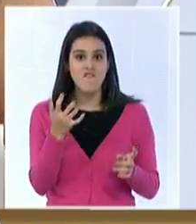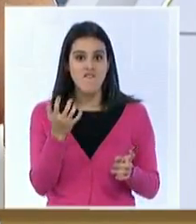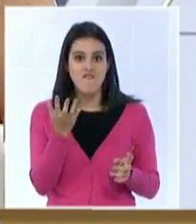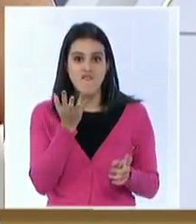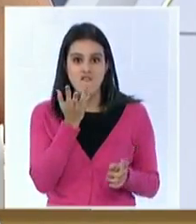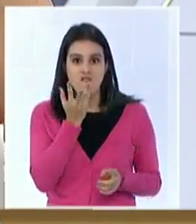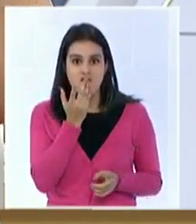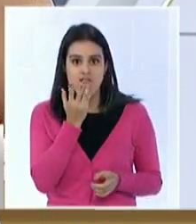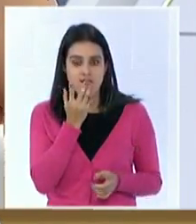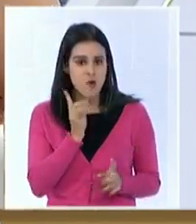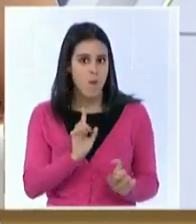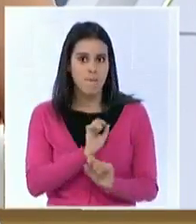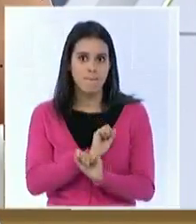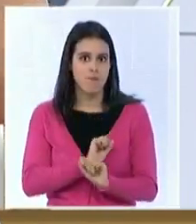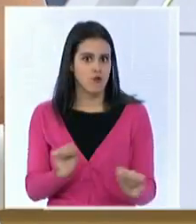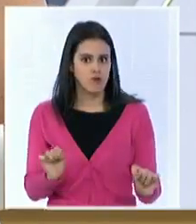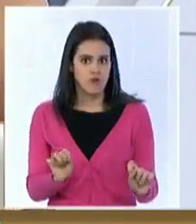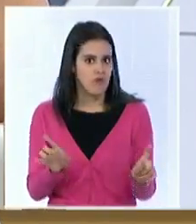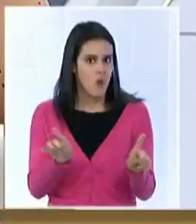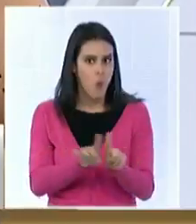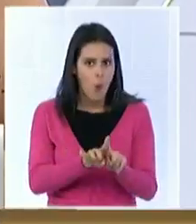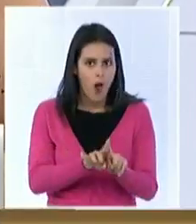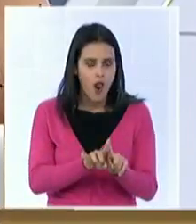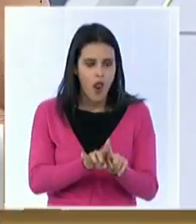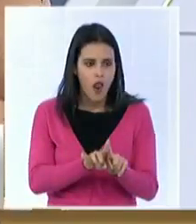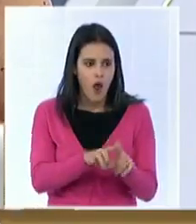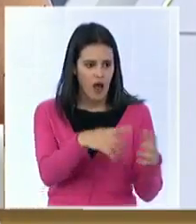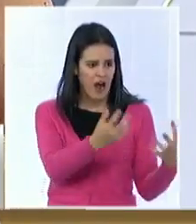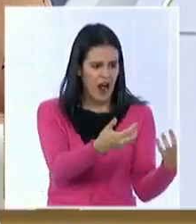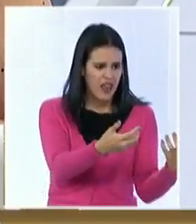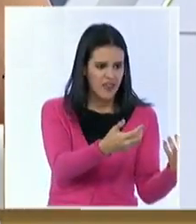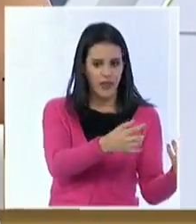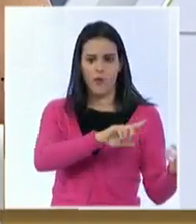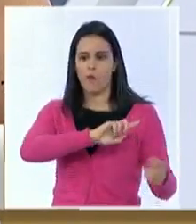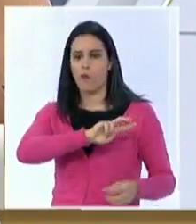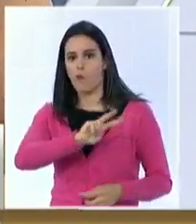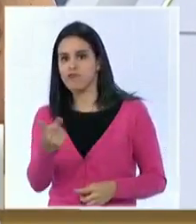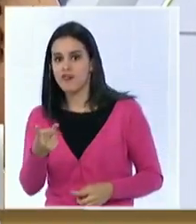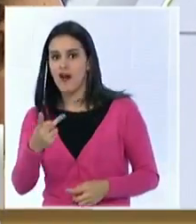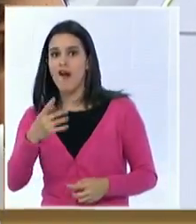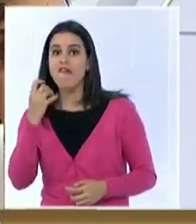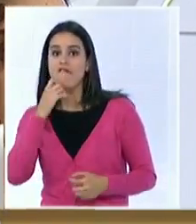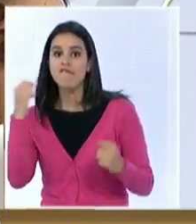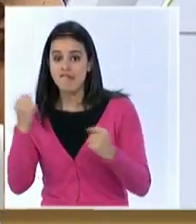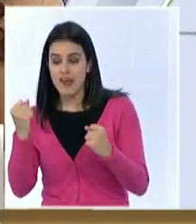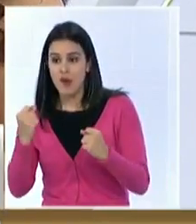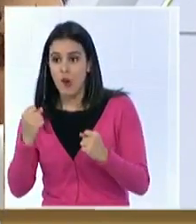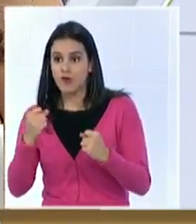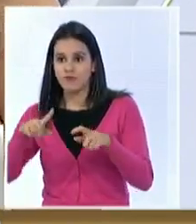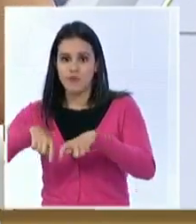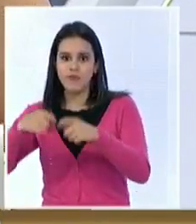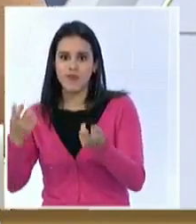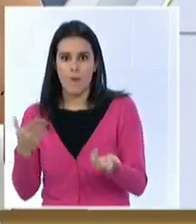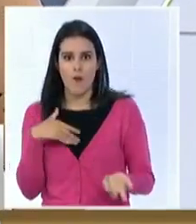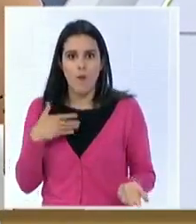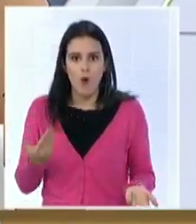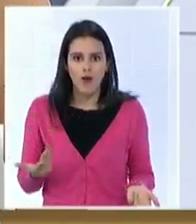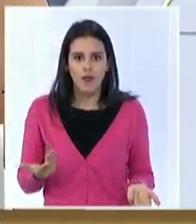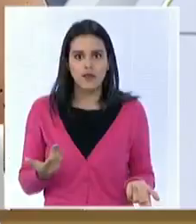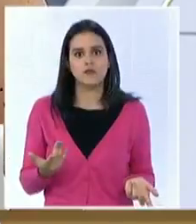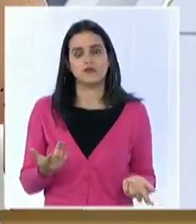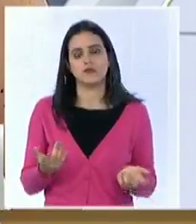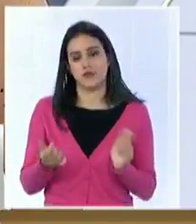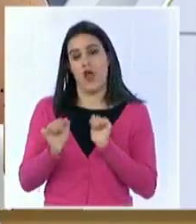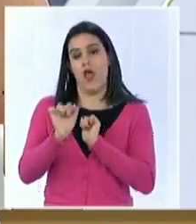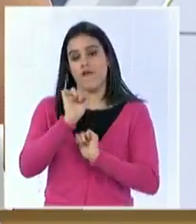riesgo microbiológico, sino de un riesgo químico, porque alguna pequeña astillita de este plástico pudo haber quedado en el alimento y